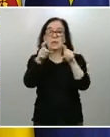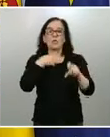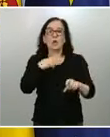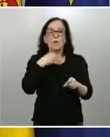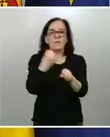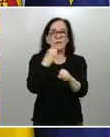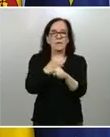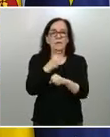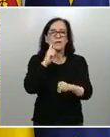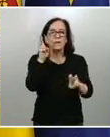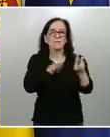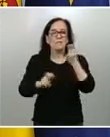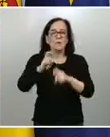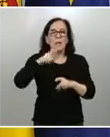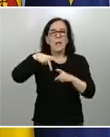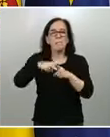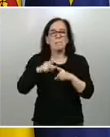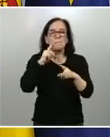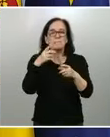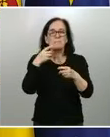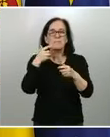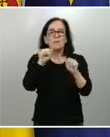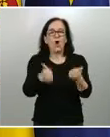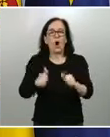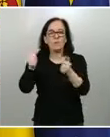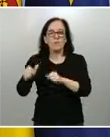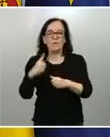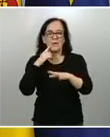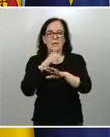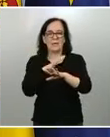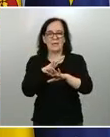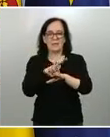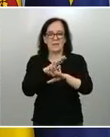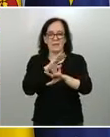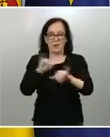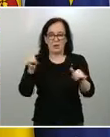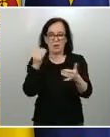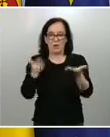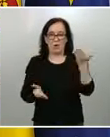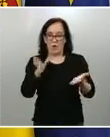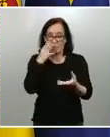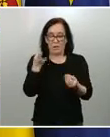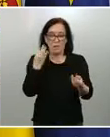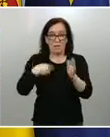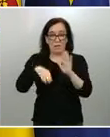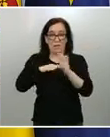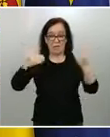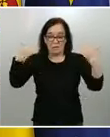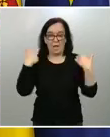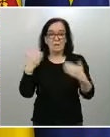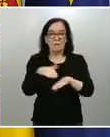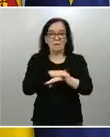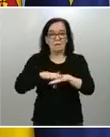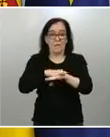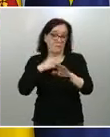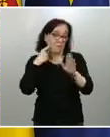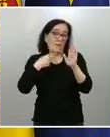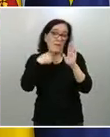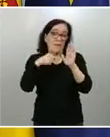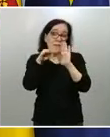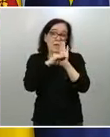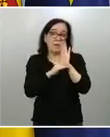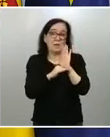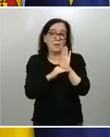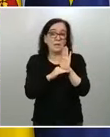mecanismos de compensación porque incurre en esa responsabilidad y se fundamenta en la fuerza mayor si la fuerza mayor desaparece